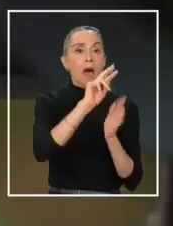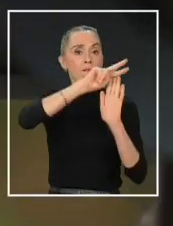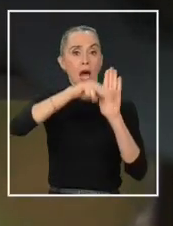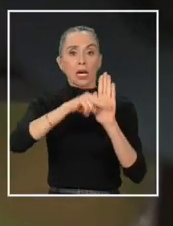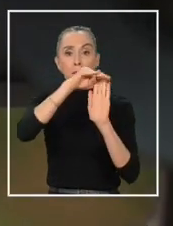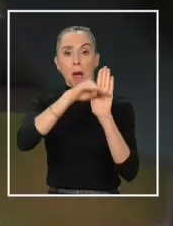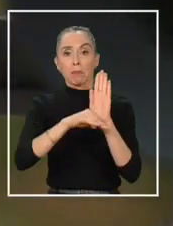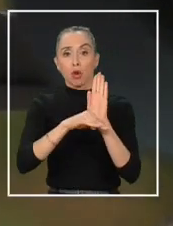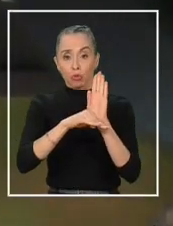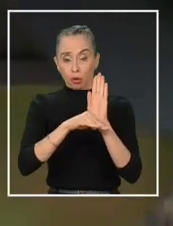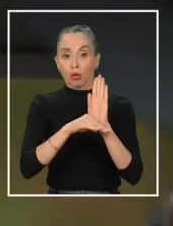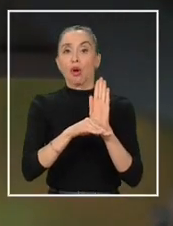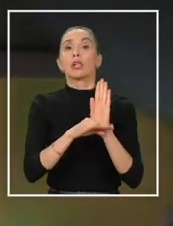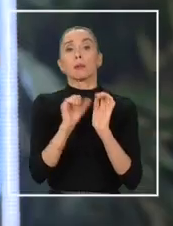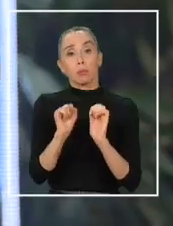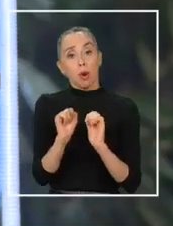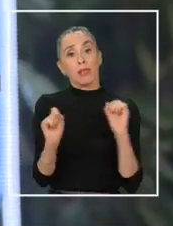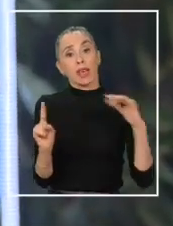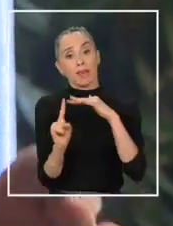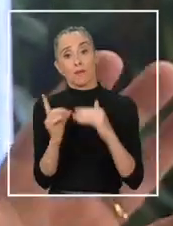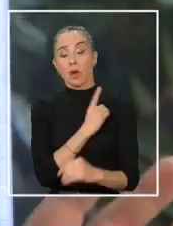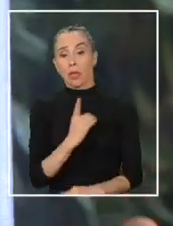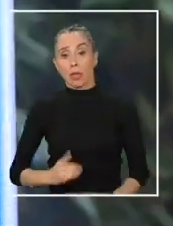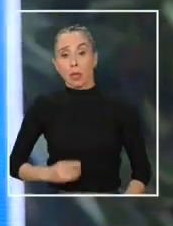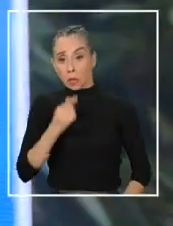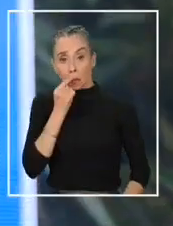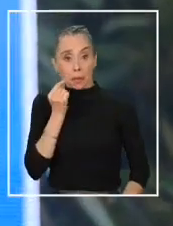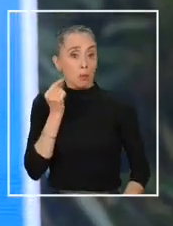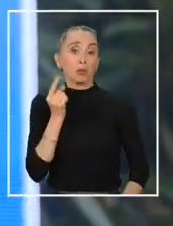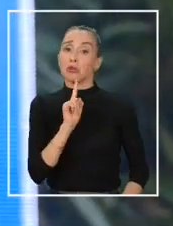más de una consecuencia a un diputado que dice no